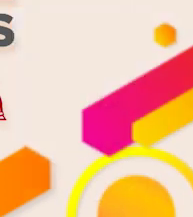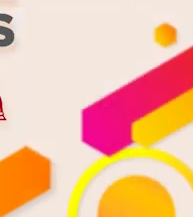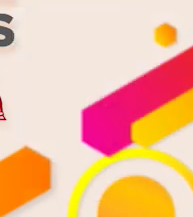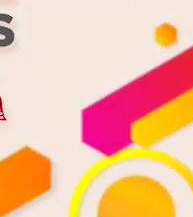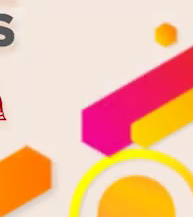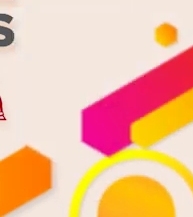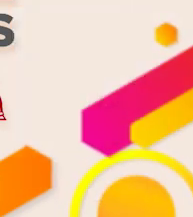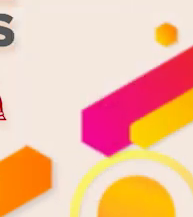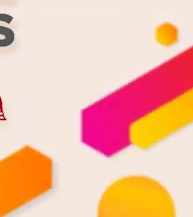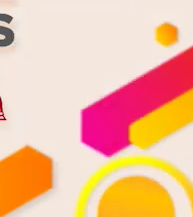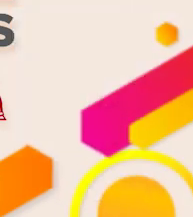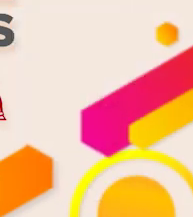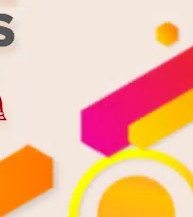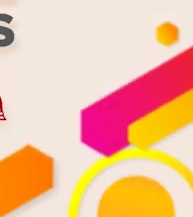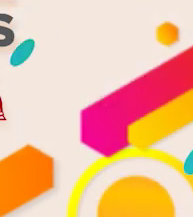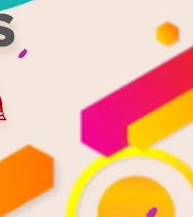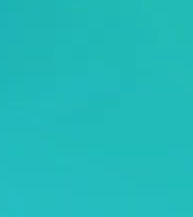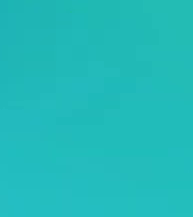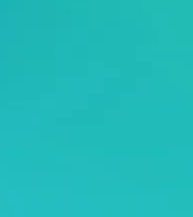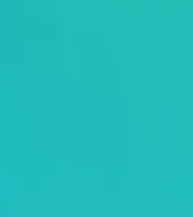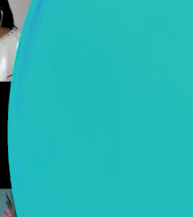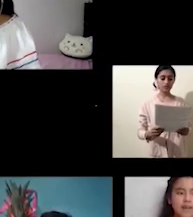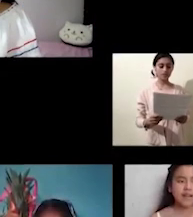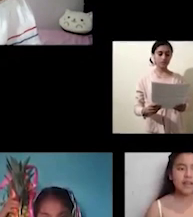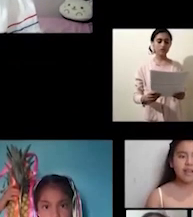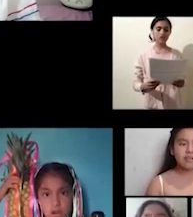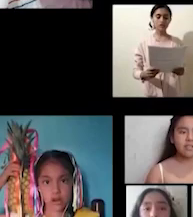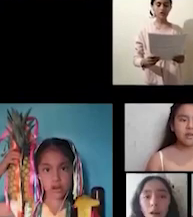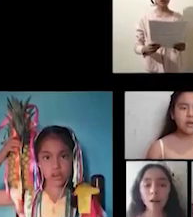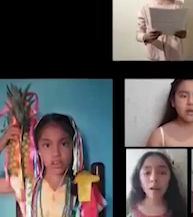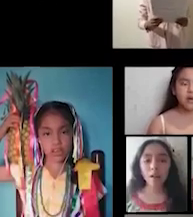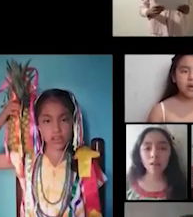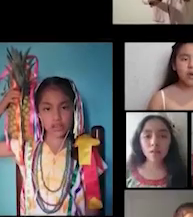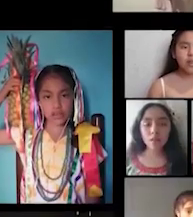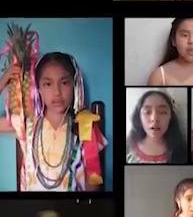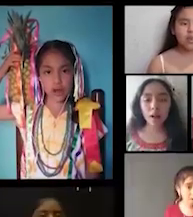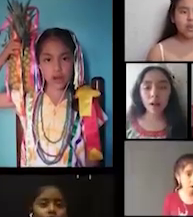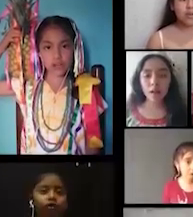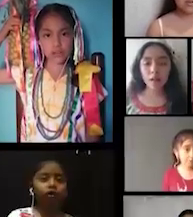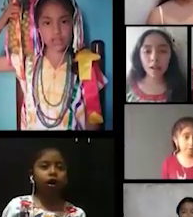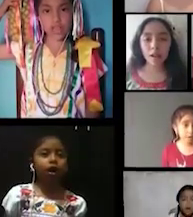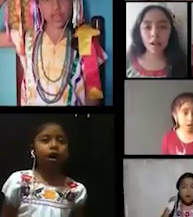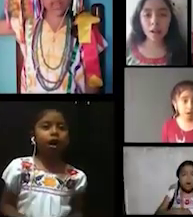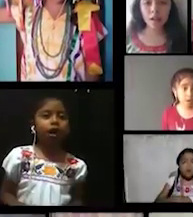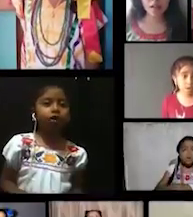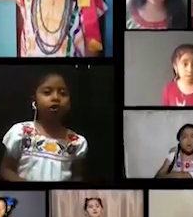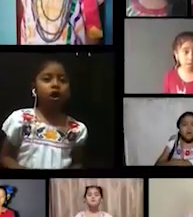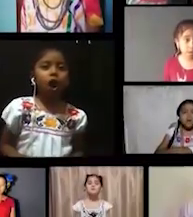El sol en los ojos.